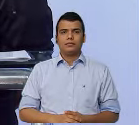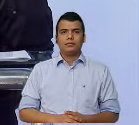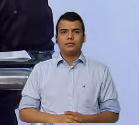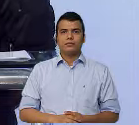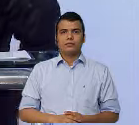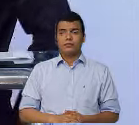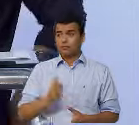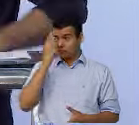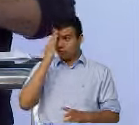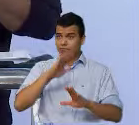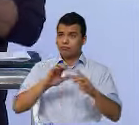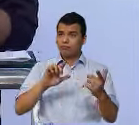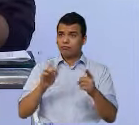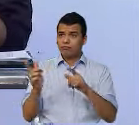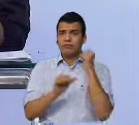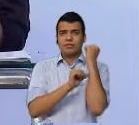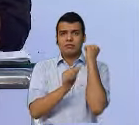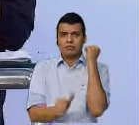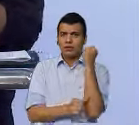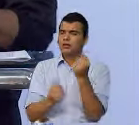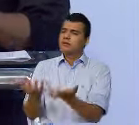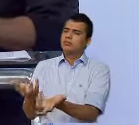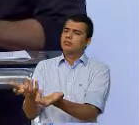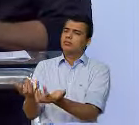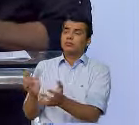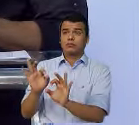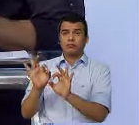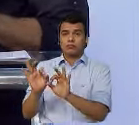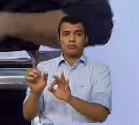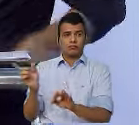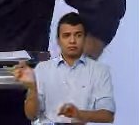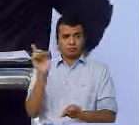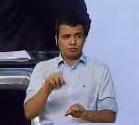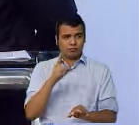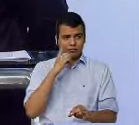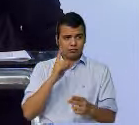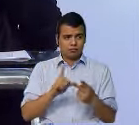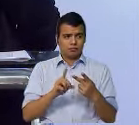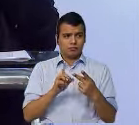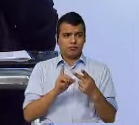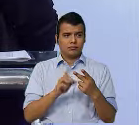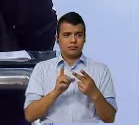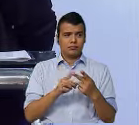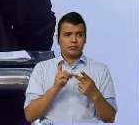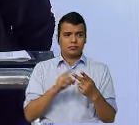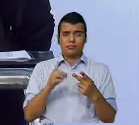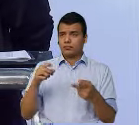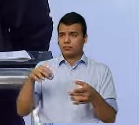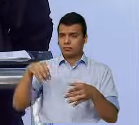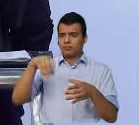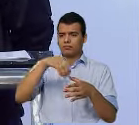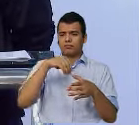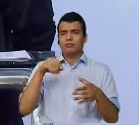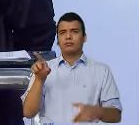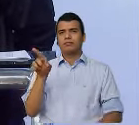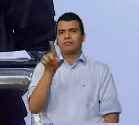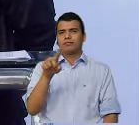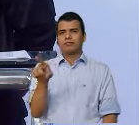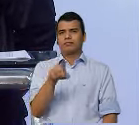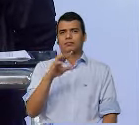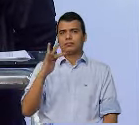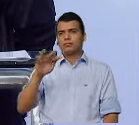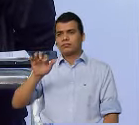Ya saben, entonces platanito cocido, bien rico, bien sabroso. Y aquí está nuestro endulzante, el endulzante especial, exacto. Para que